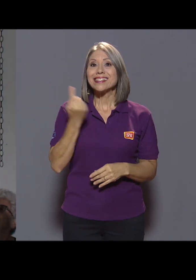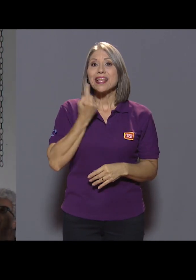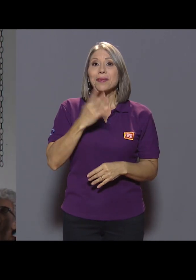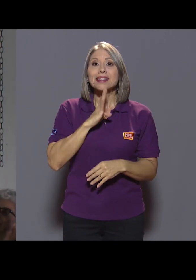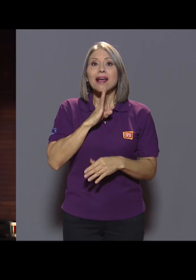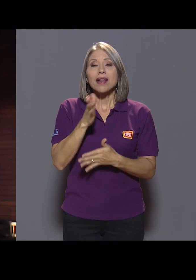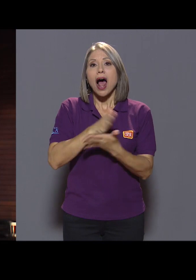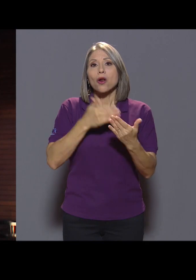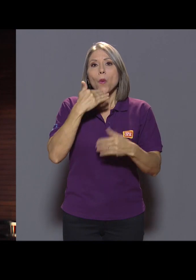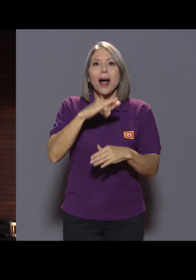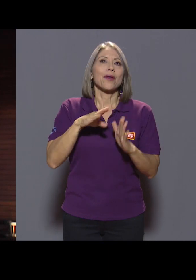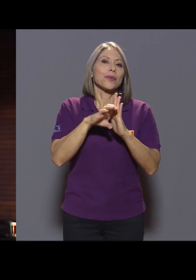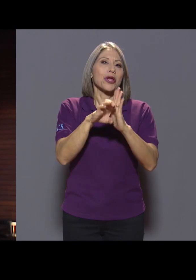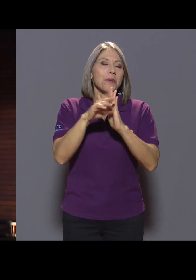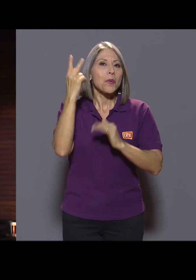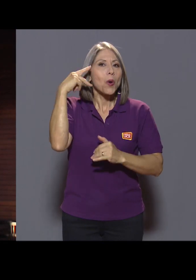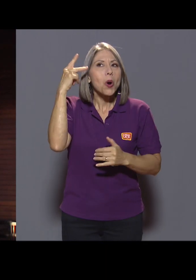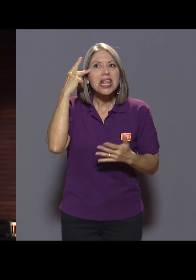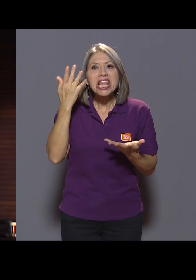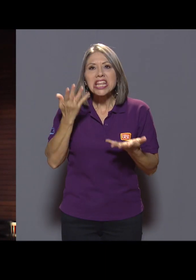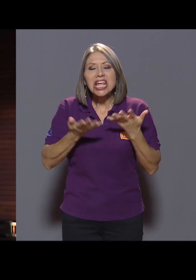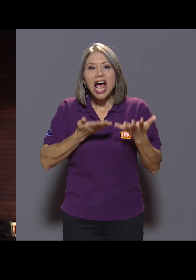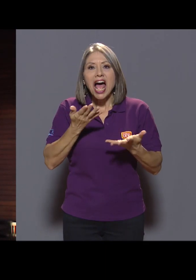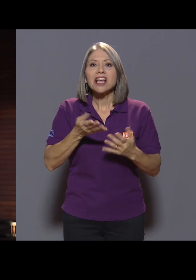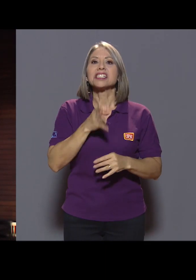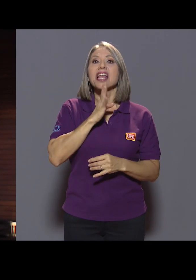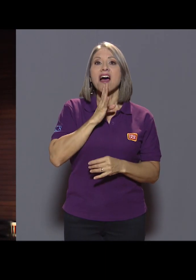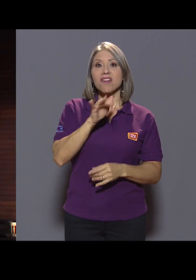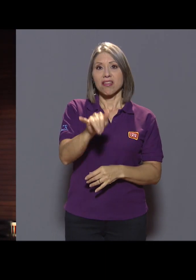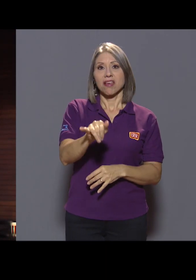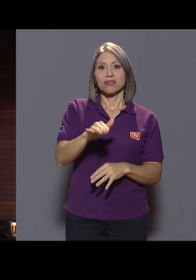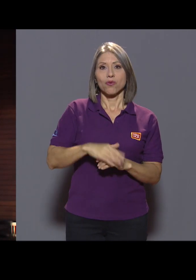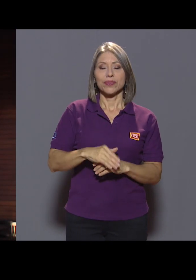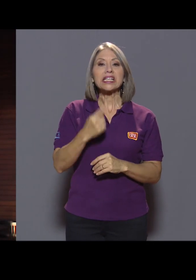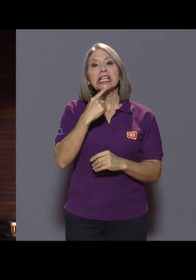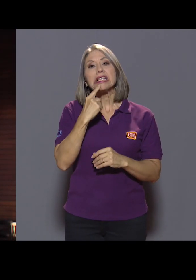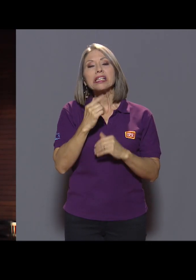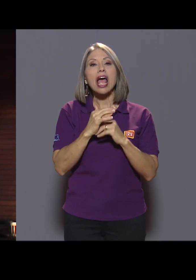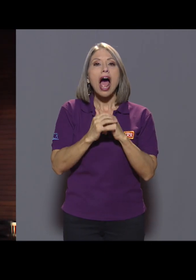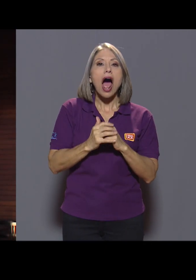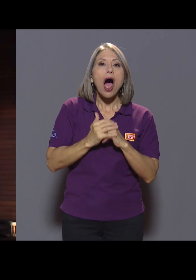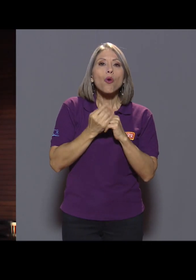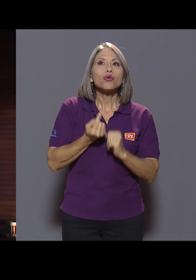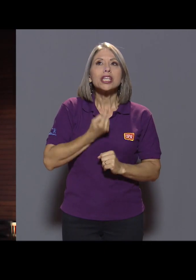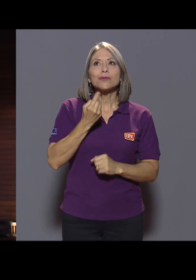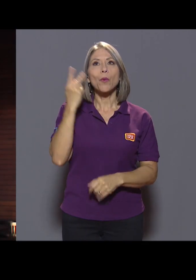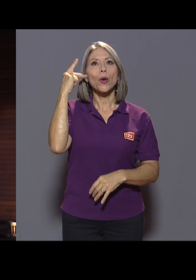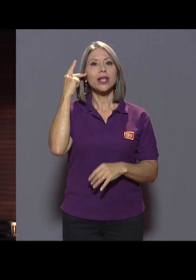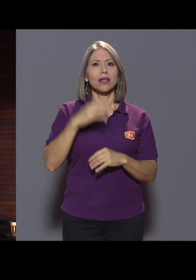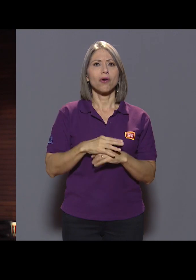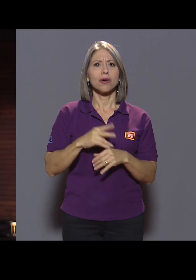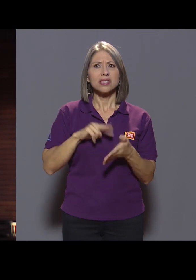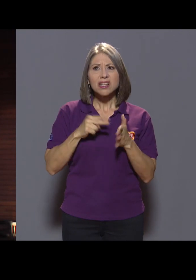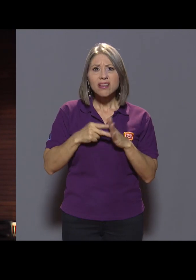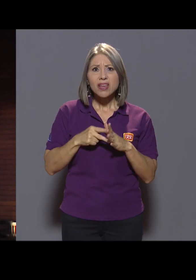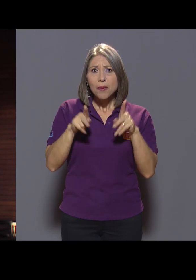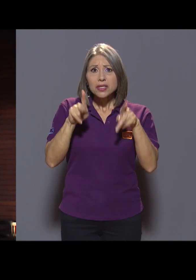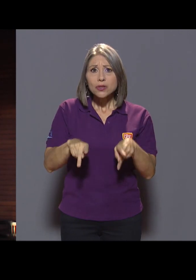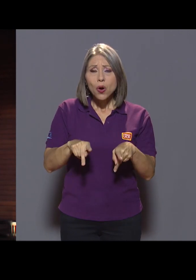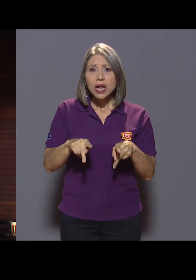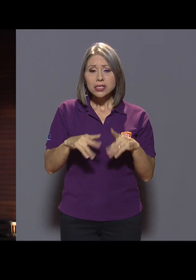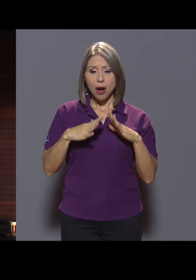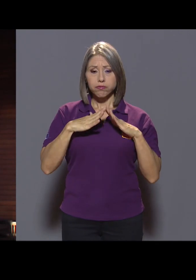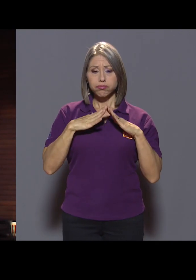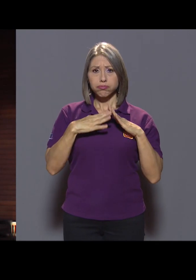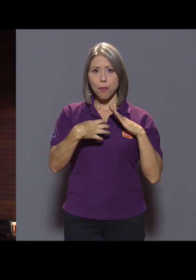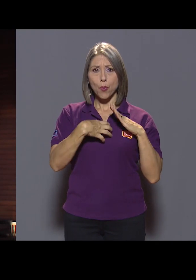habla, cuando se habla de algo malo, como en la política, etc., se habla de eso, de que el autismo político, o que no, que viven en su propio